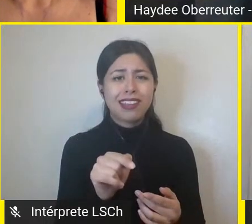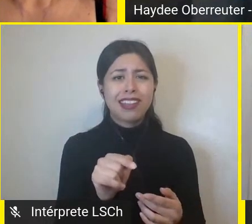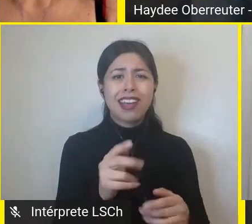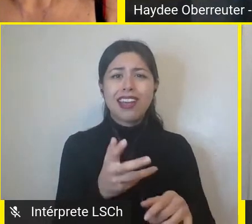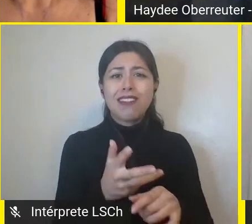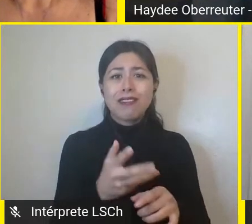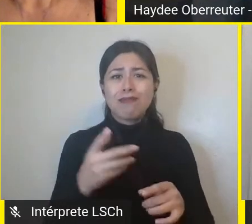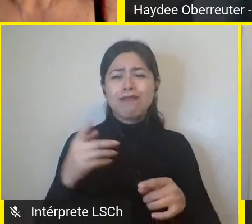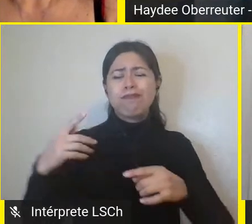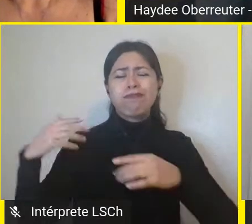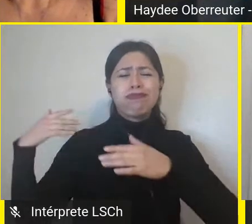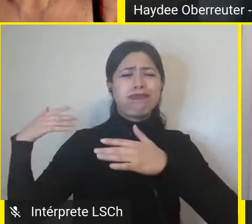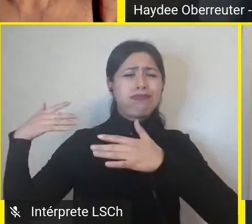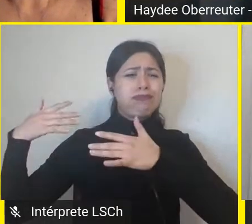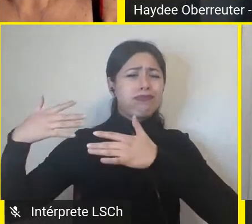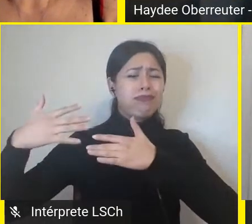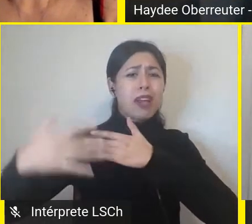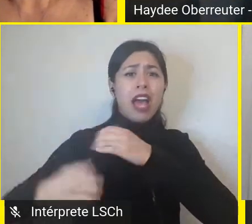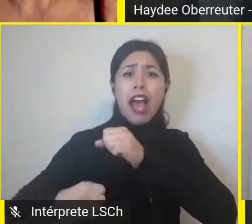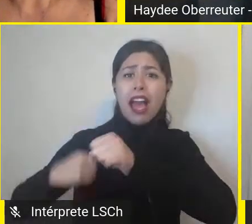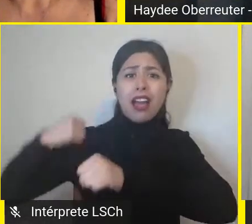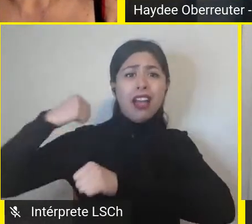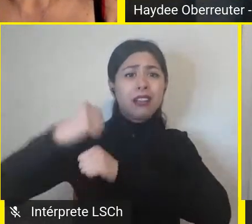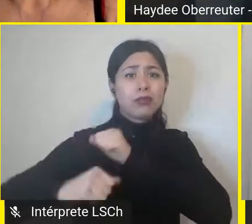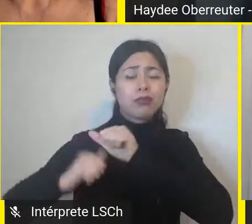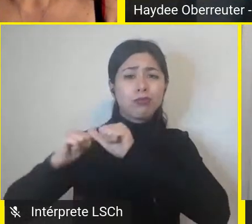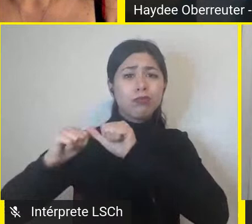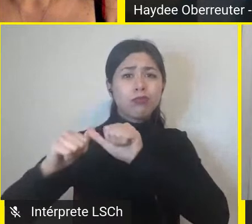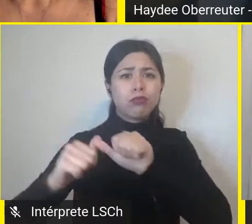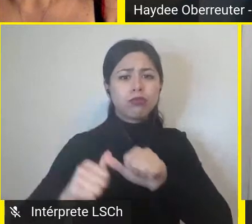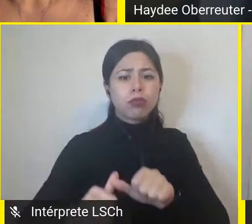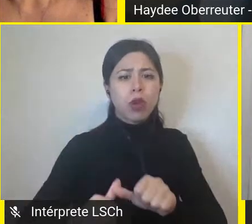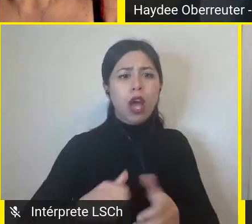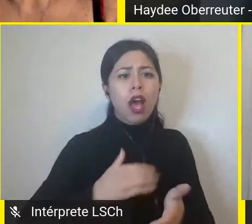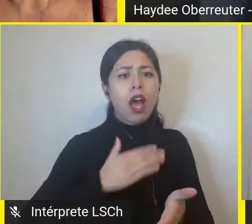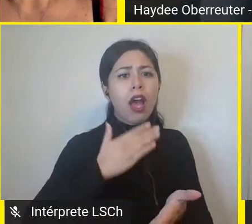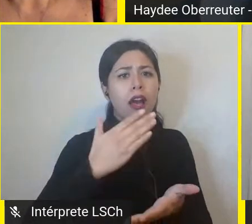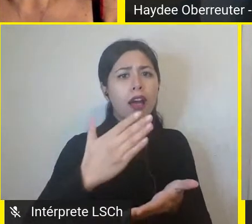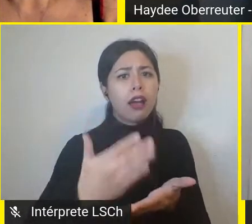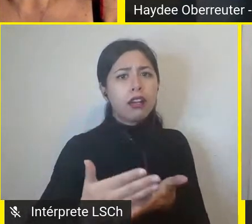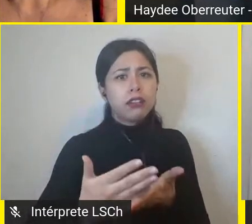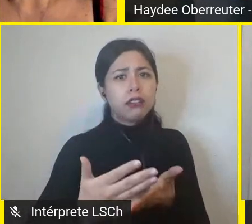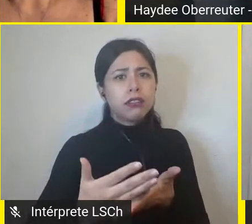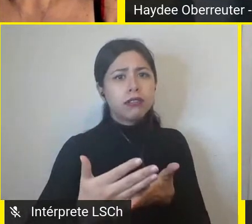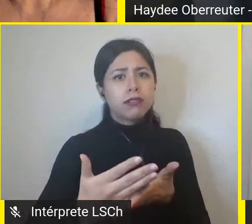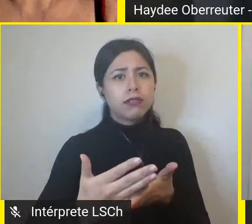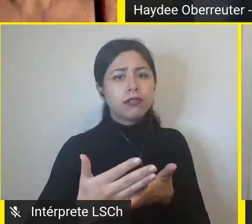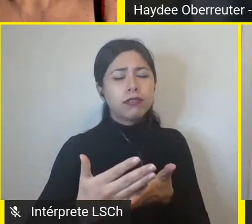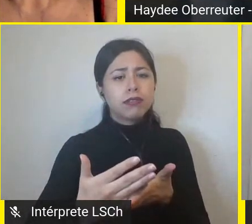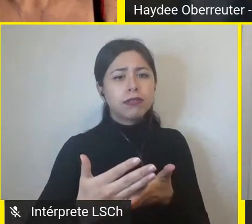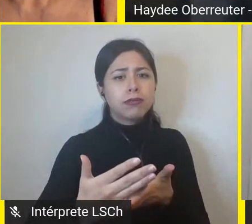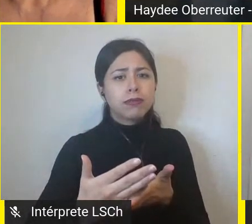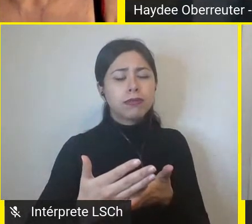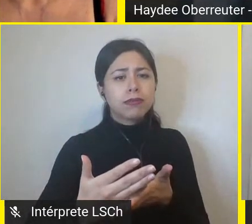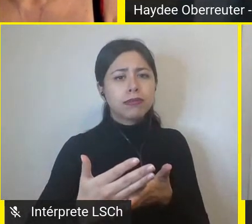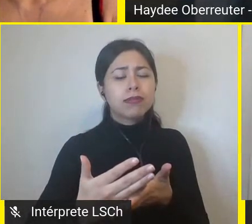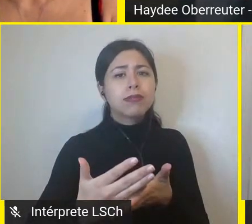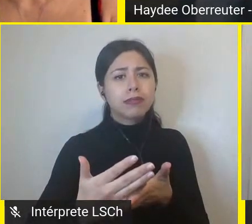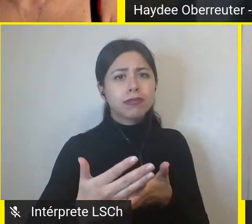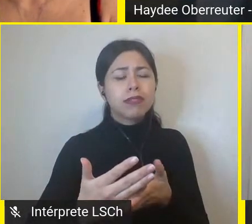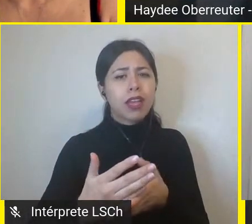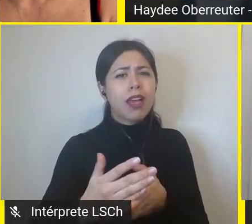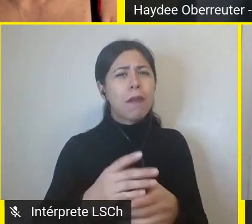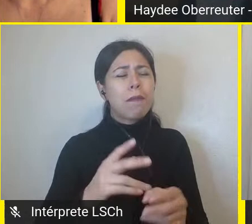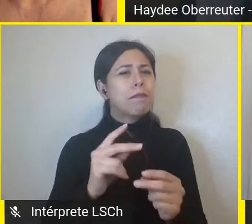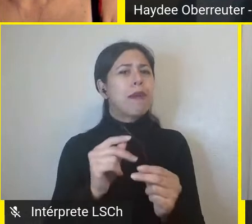por décadas, hasta que llega un momento en el cual se pareciera ser que hay un espacio